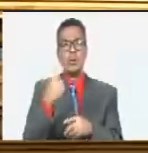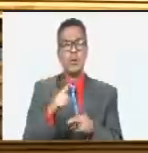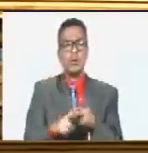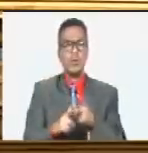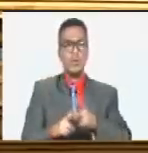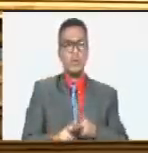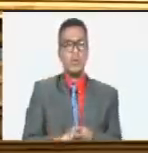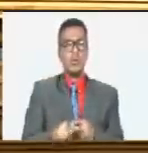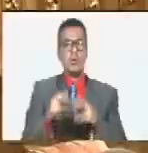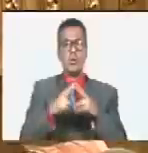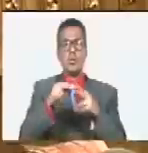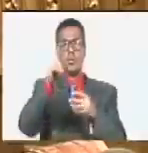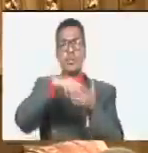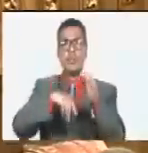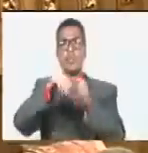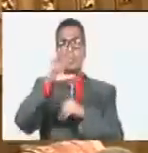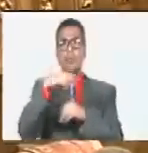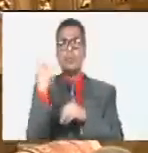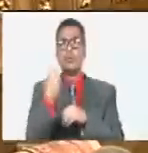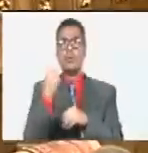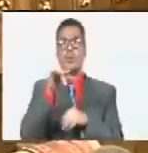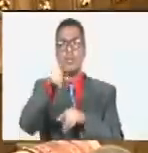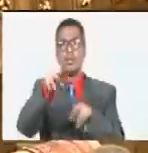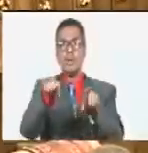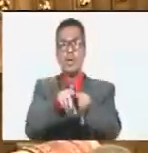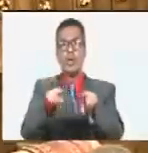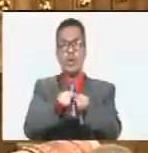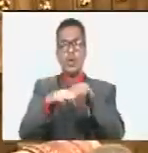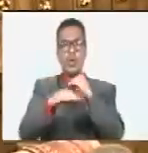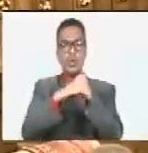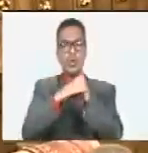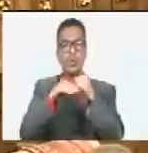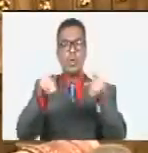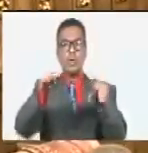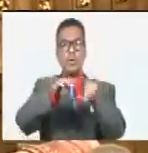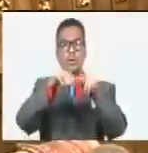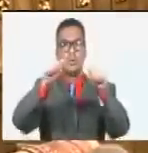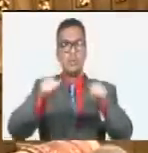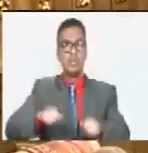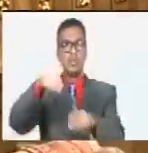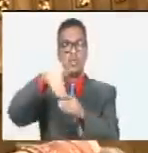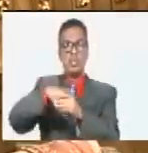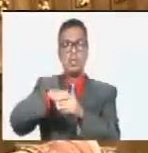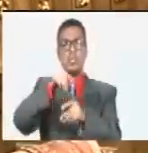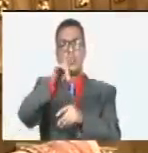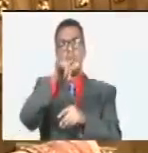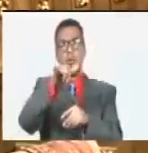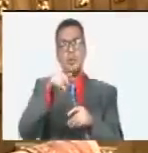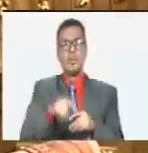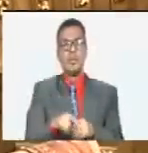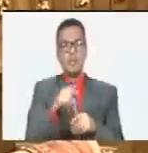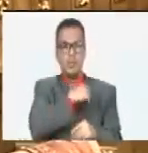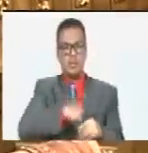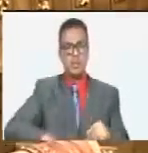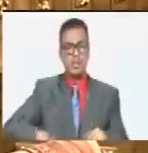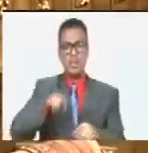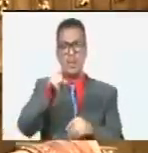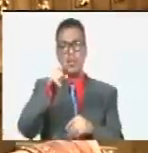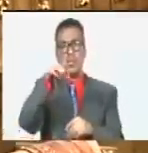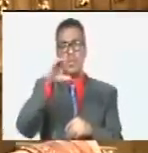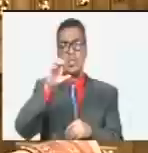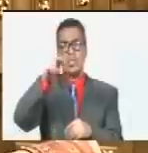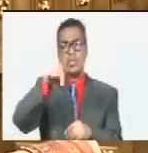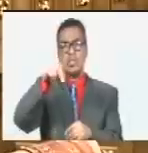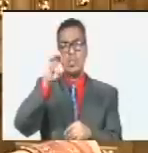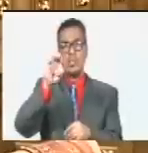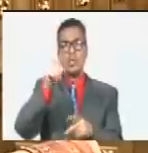del 2015, con las mismas máquinas, con el mismo sistema electoral, con la misma presidenta del Consejo Nacional Electoral, con el